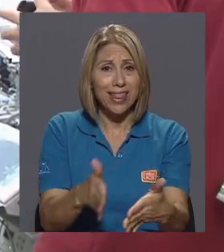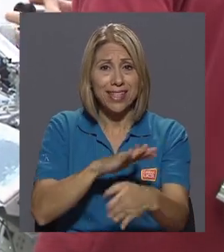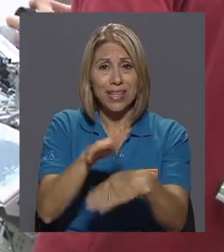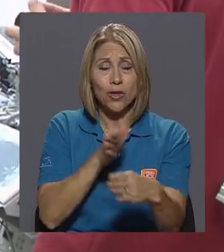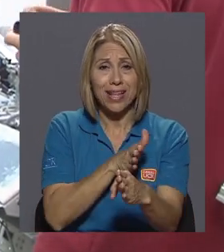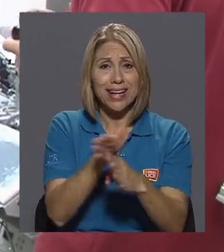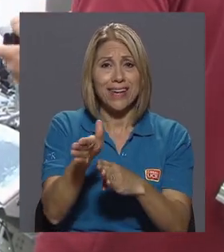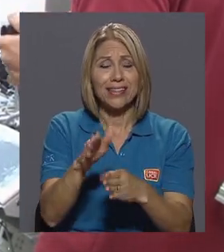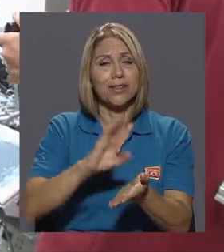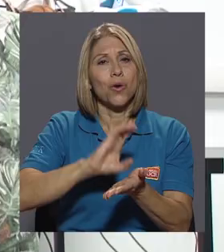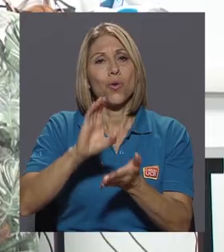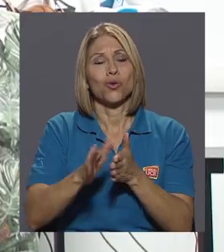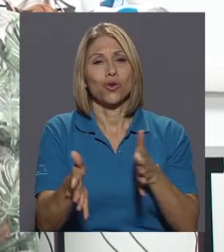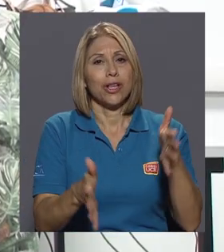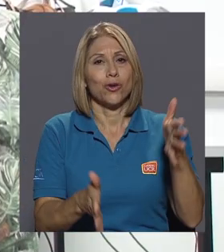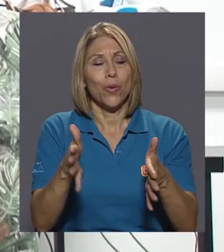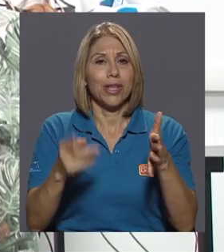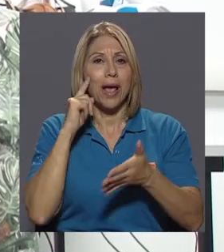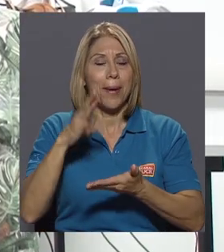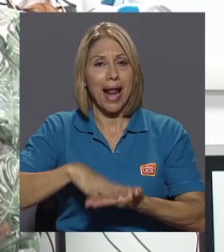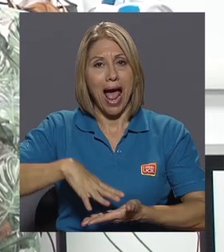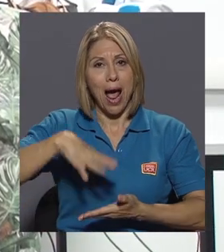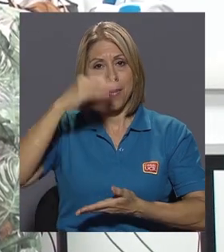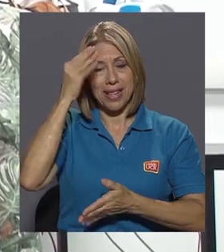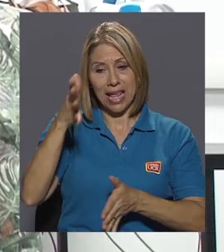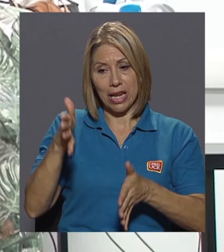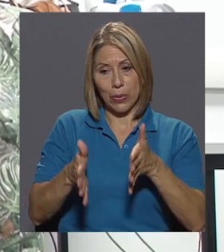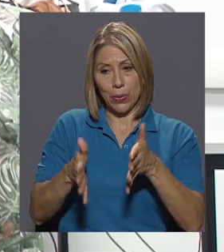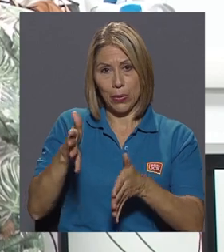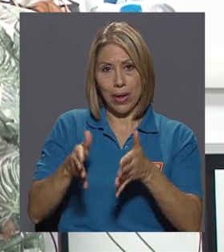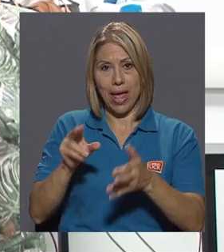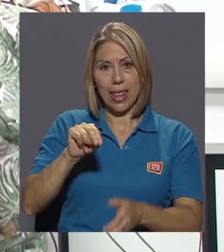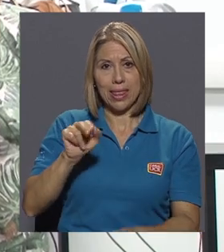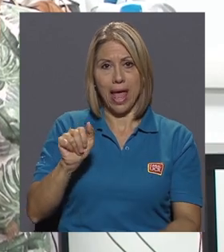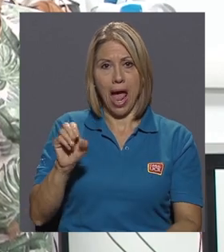para aprender a programar los denominados NAO.